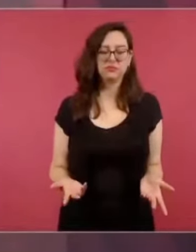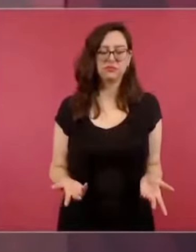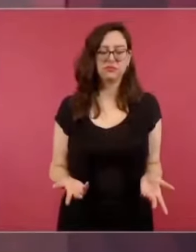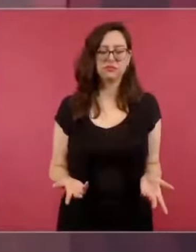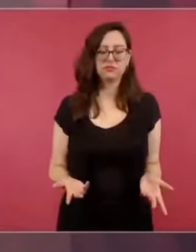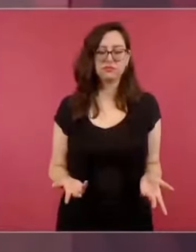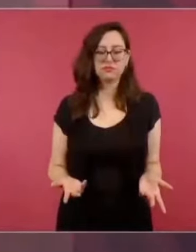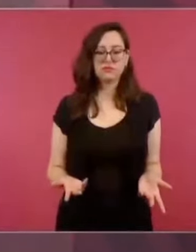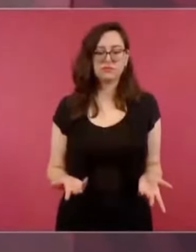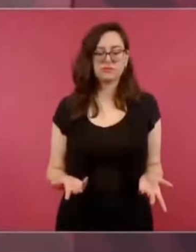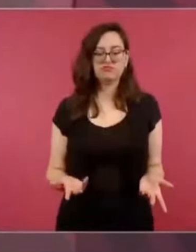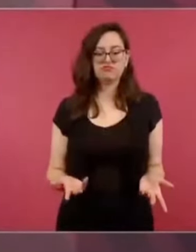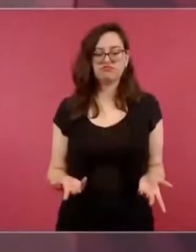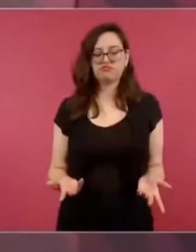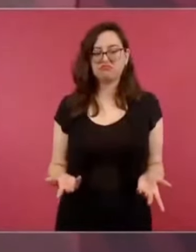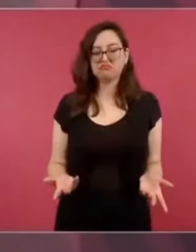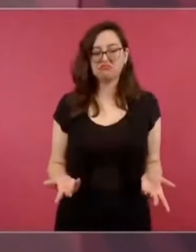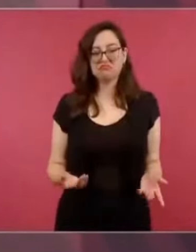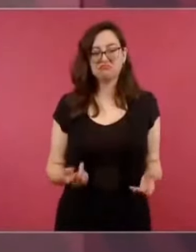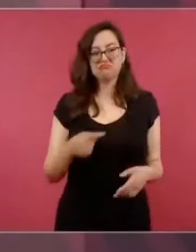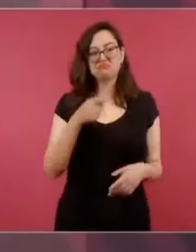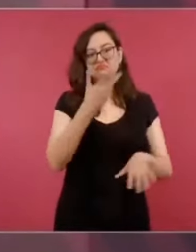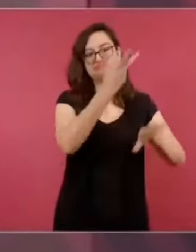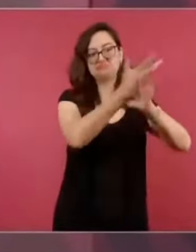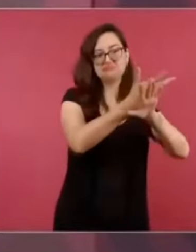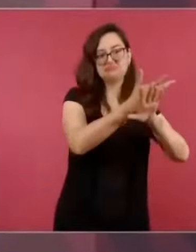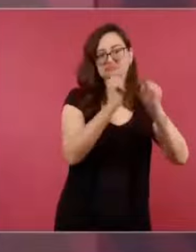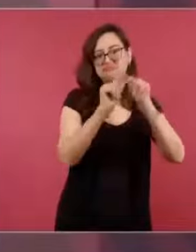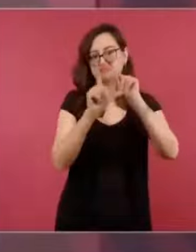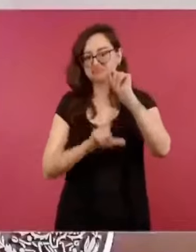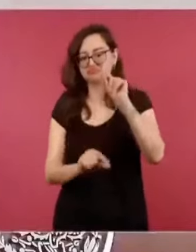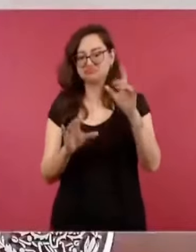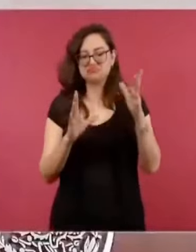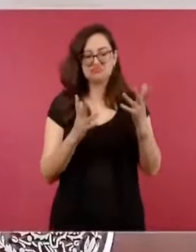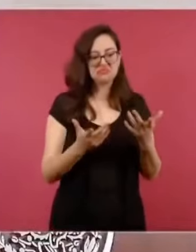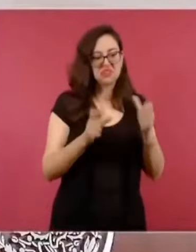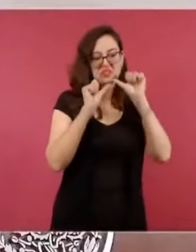con agencias del gobierno de Estados Unidos, pues es lo mismo.